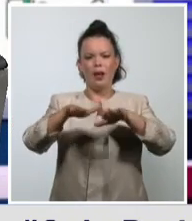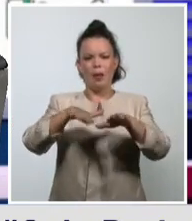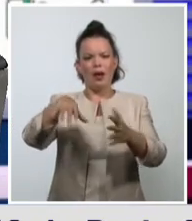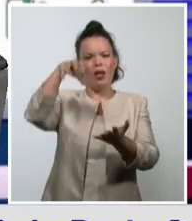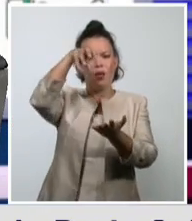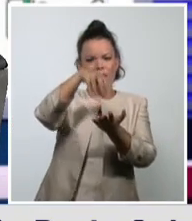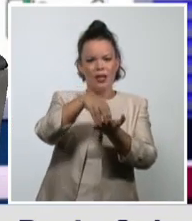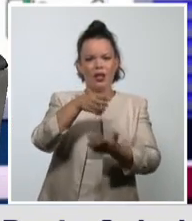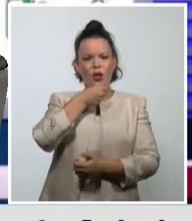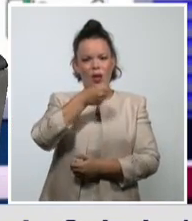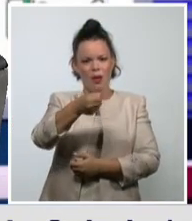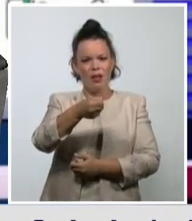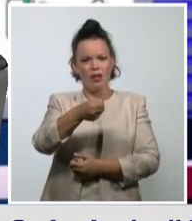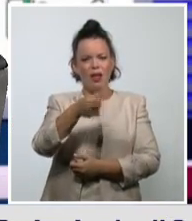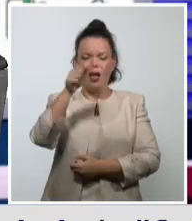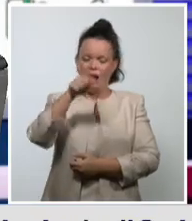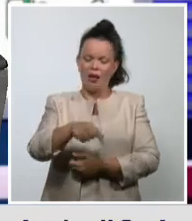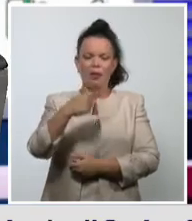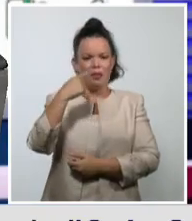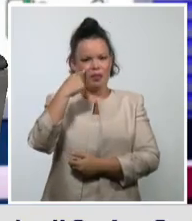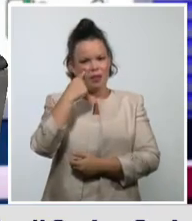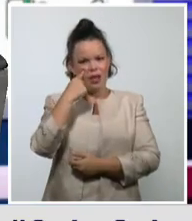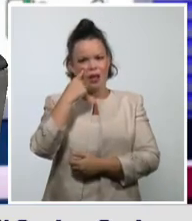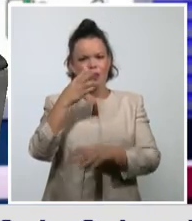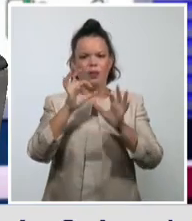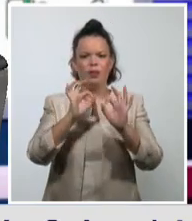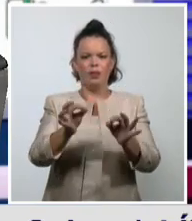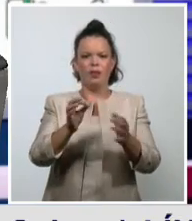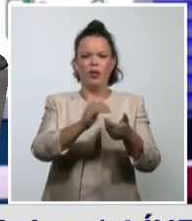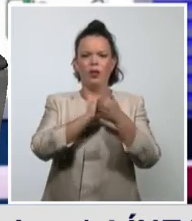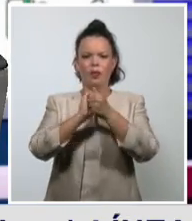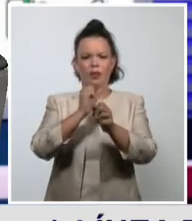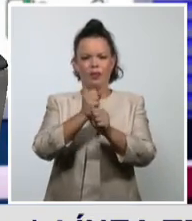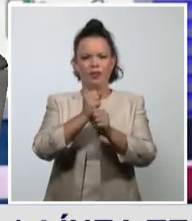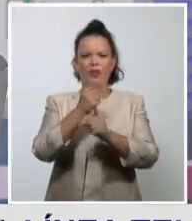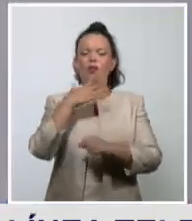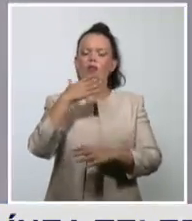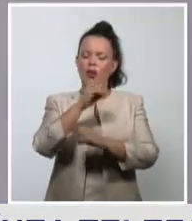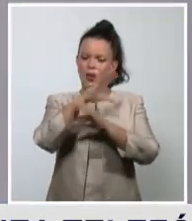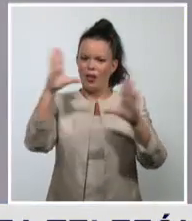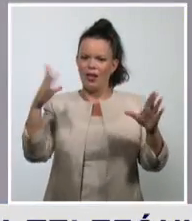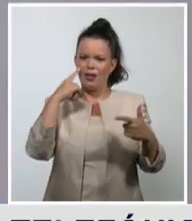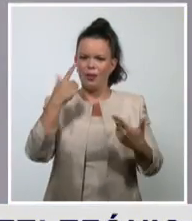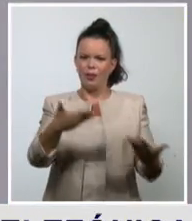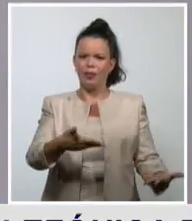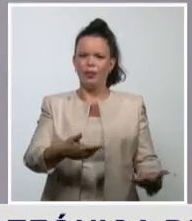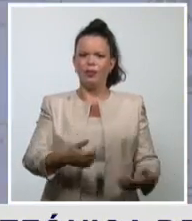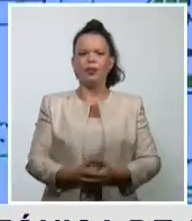recibe nuestra señal, como en cada jornada, Héctor Ahmed Velázquez. Muy buenos días. Adelante.